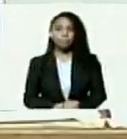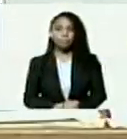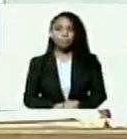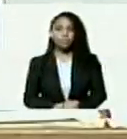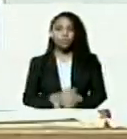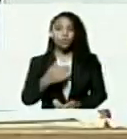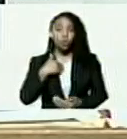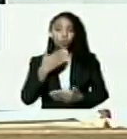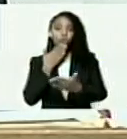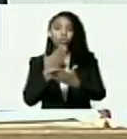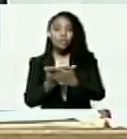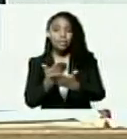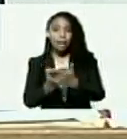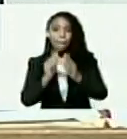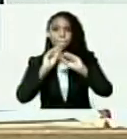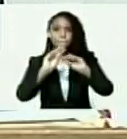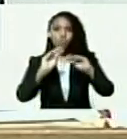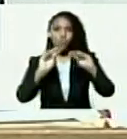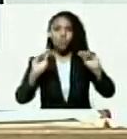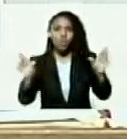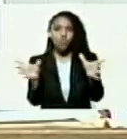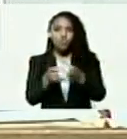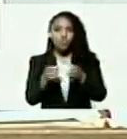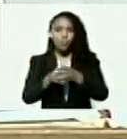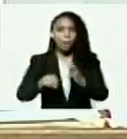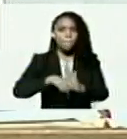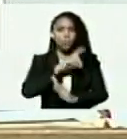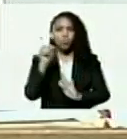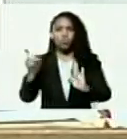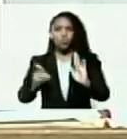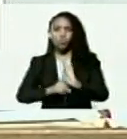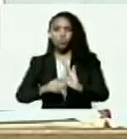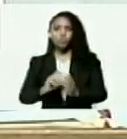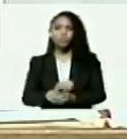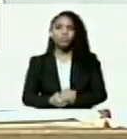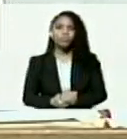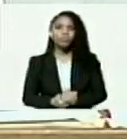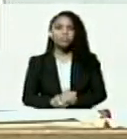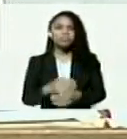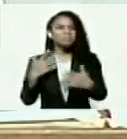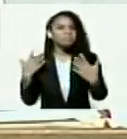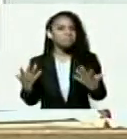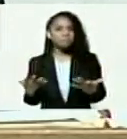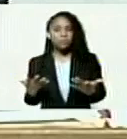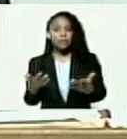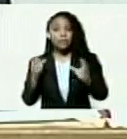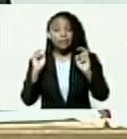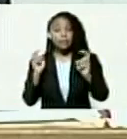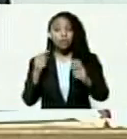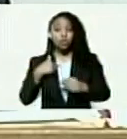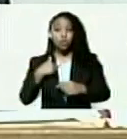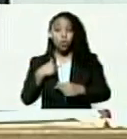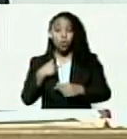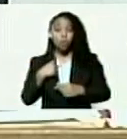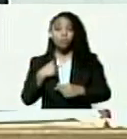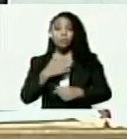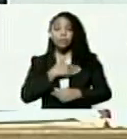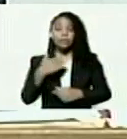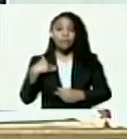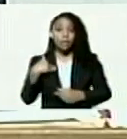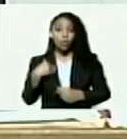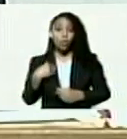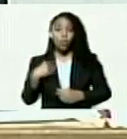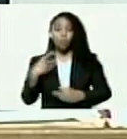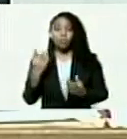Voy a solicitar convocar a comisión general. En consecuencia, voy a someter a consideración